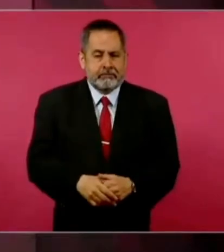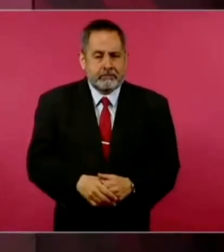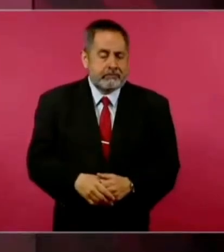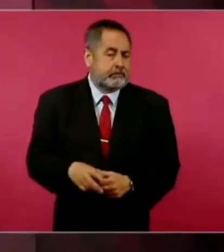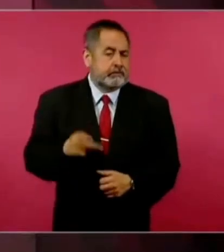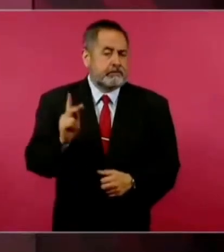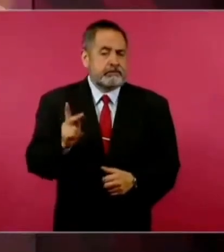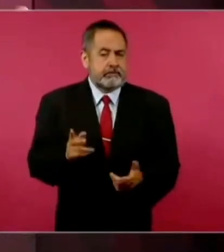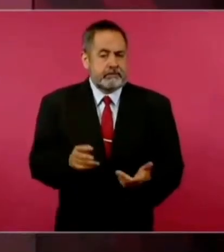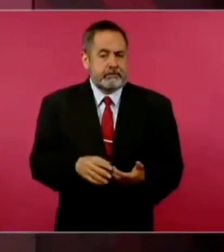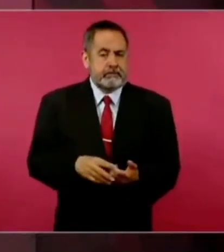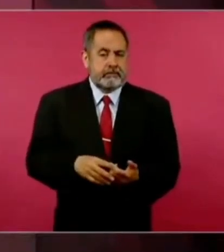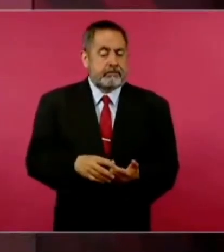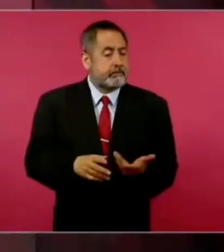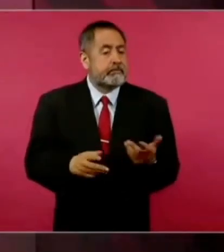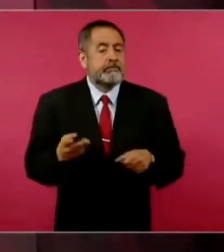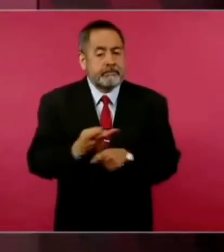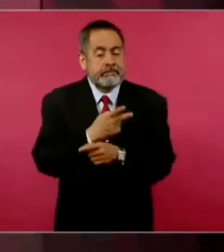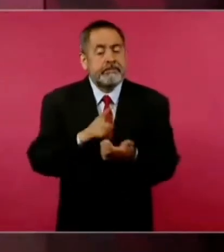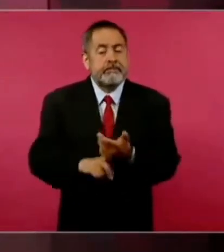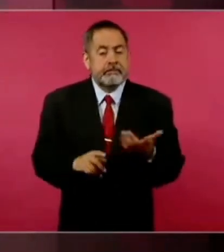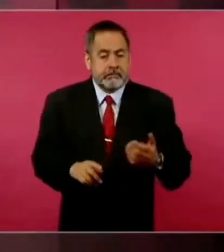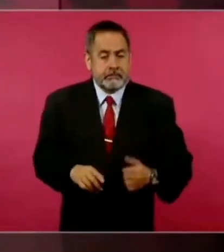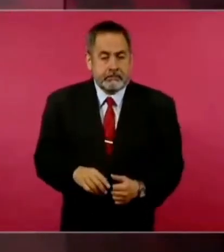Pero no queda ahí.